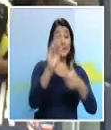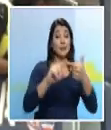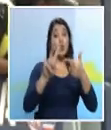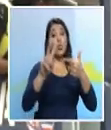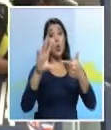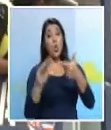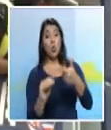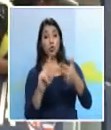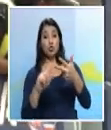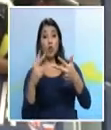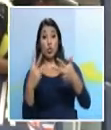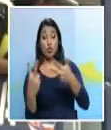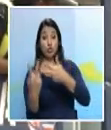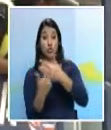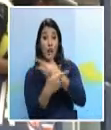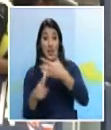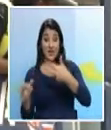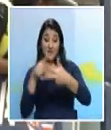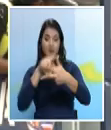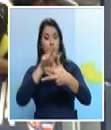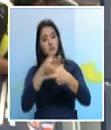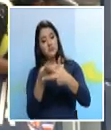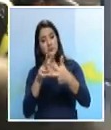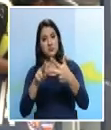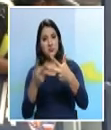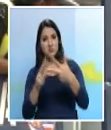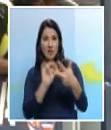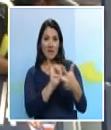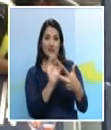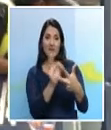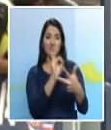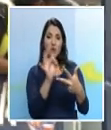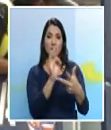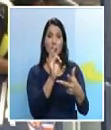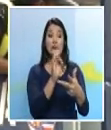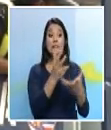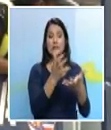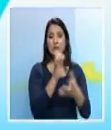libres para al menos 2.500 policías.